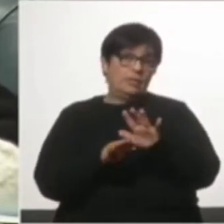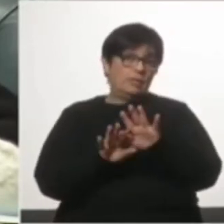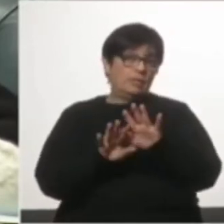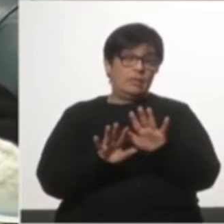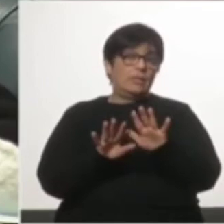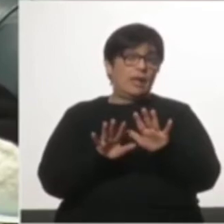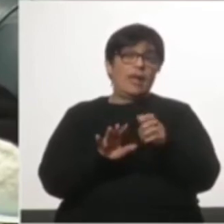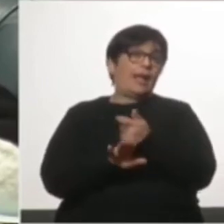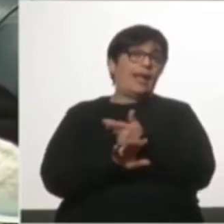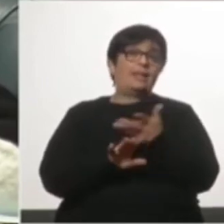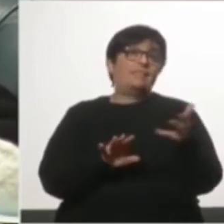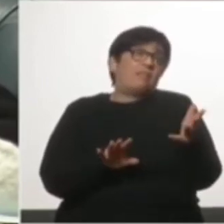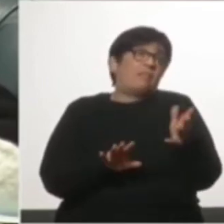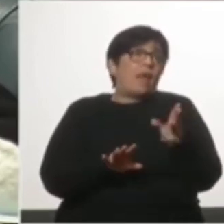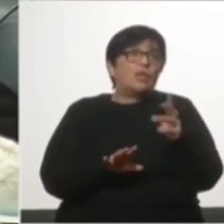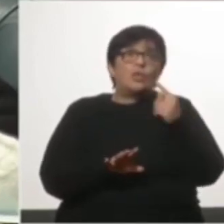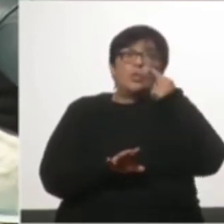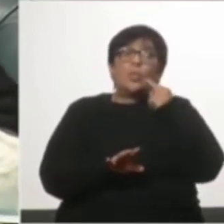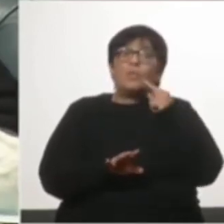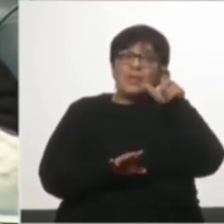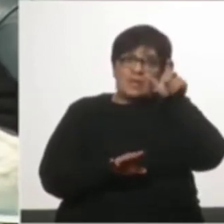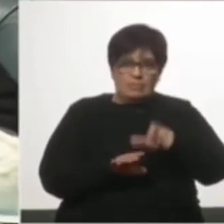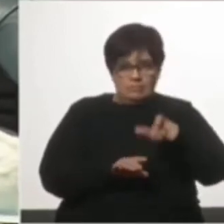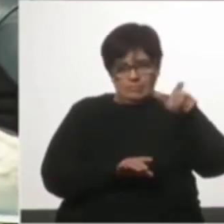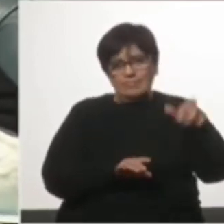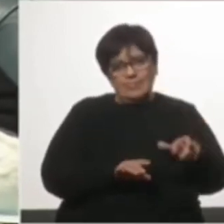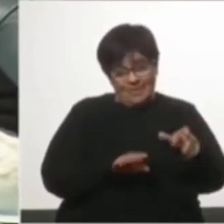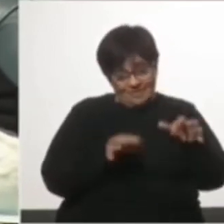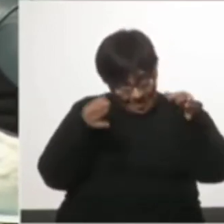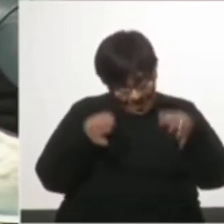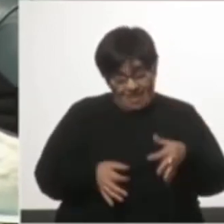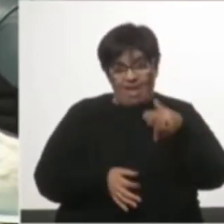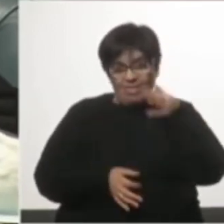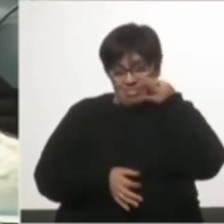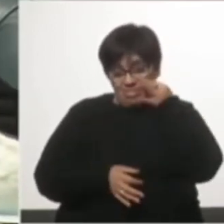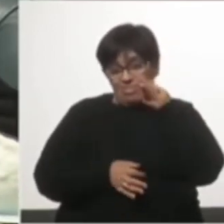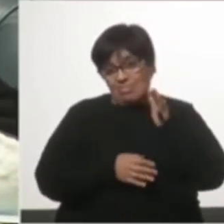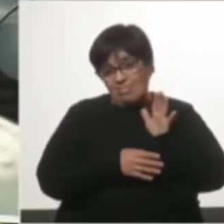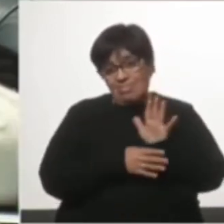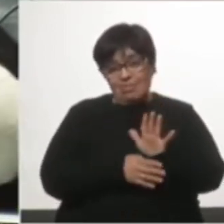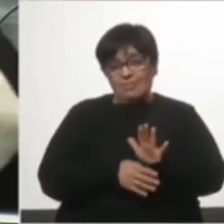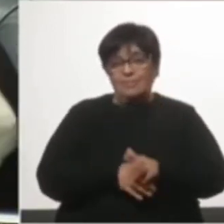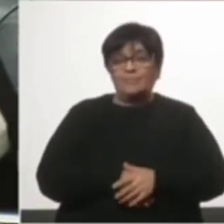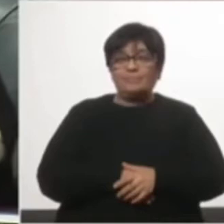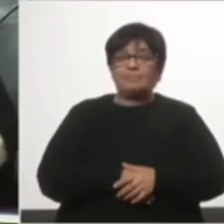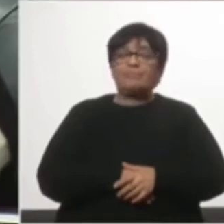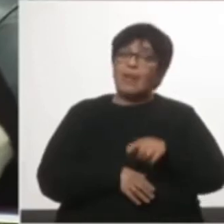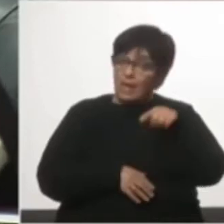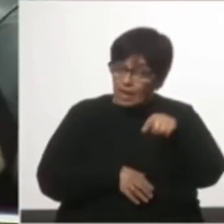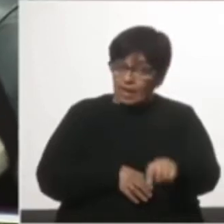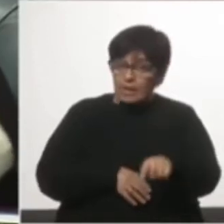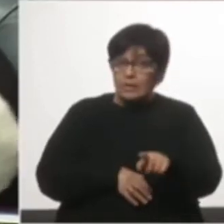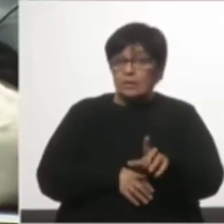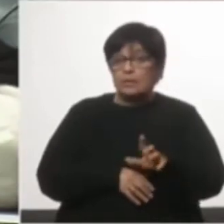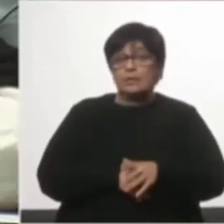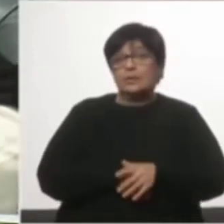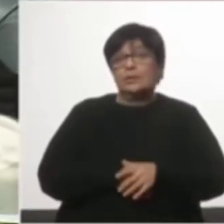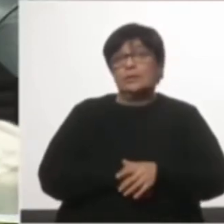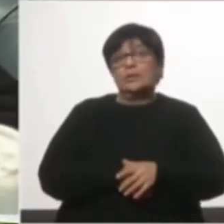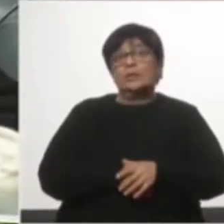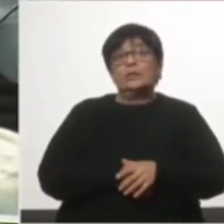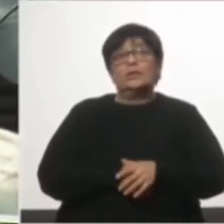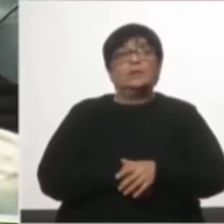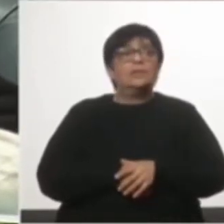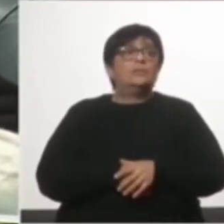transformó ese número frío en personas de carne y hueso. Así, entre